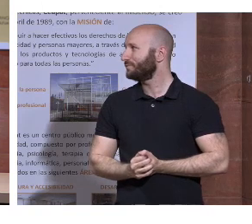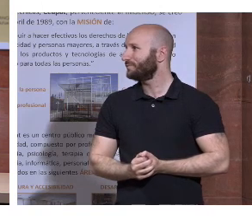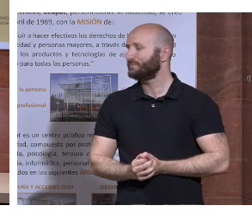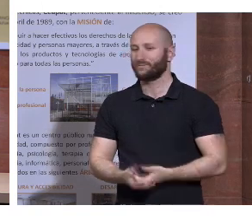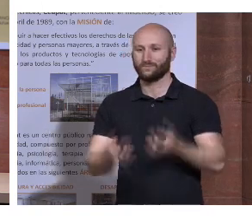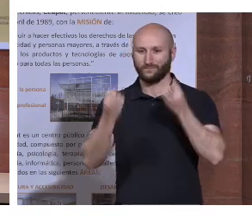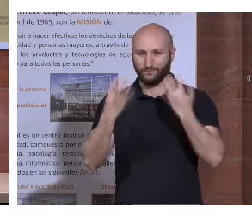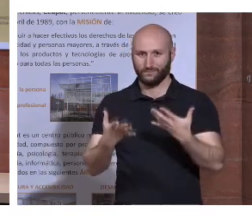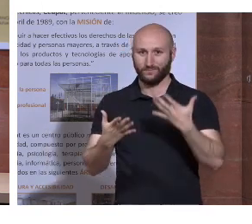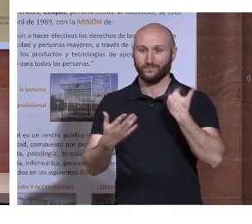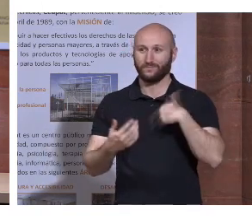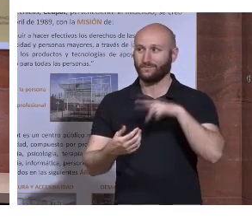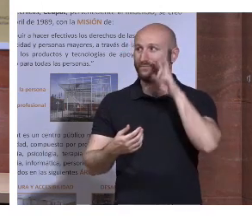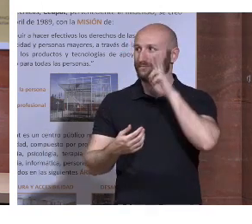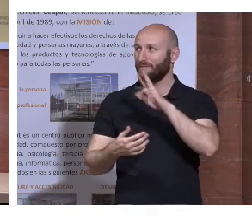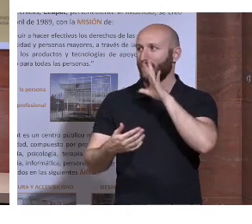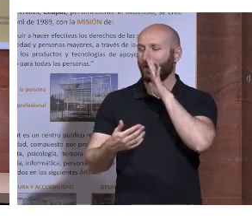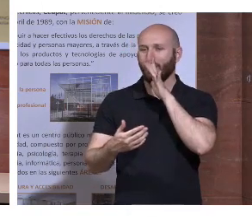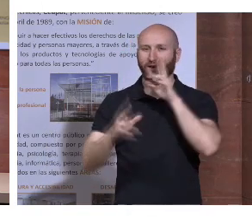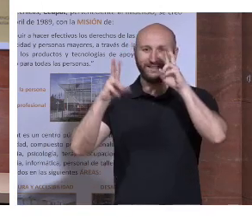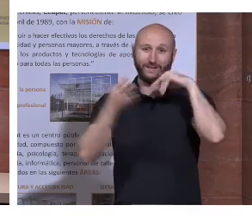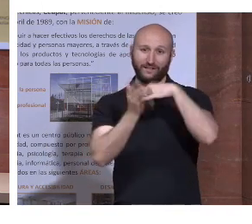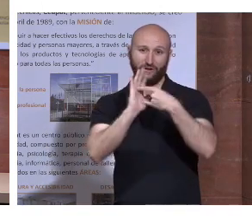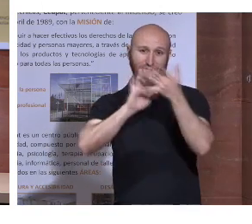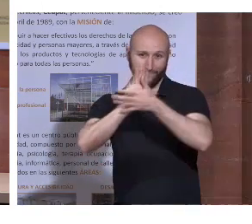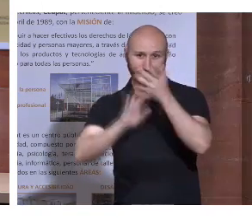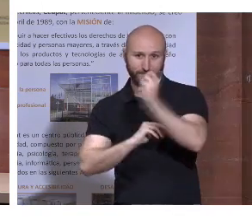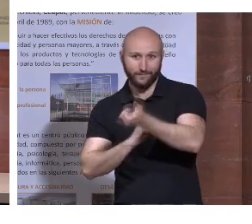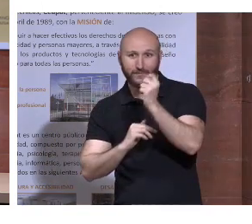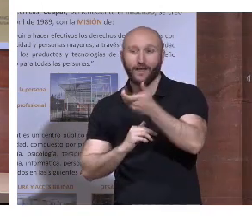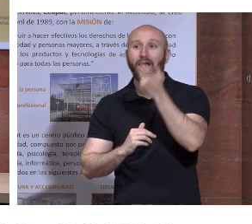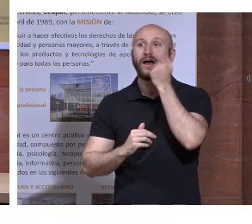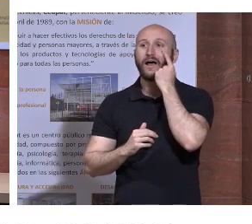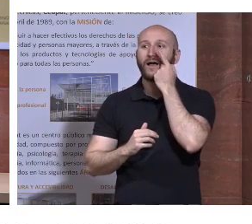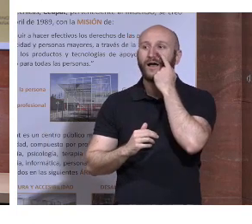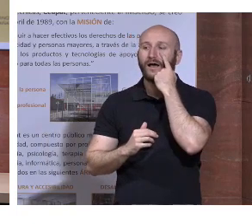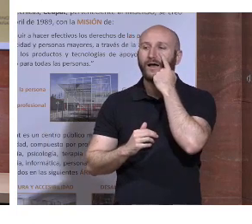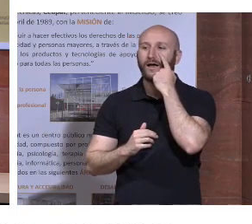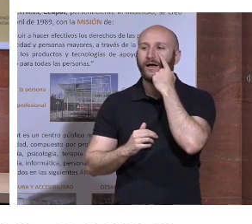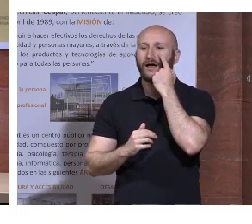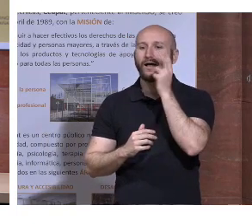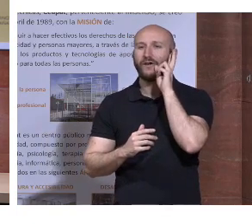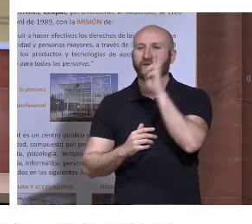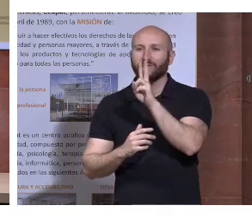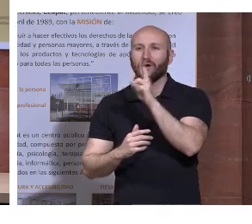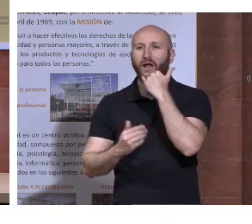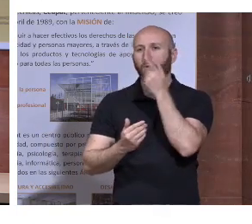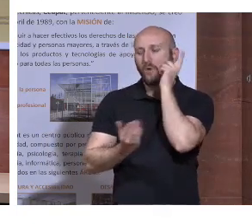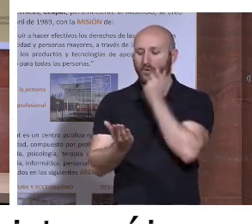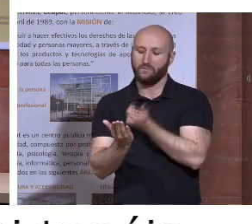Bueno, he dicho yo que como estamos con tecnologías, digo, a ver si tenéis ahí alguno que estaba ahí, que lo he visto yo, que estaba ahí mirando el